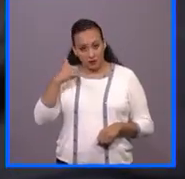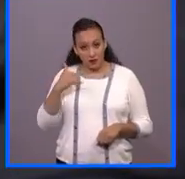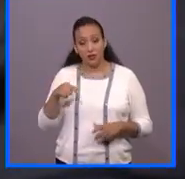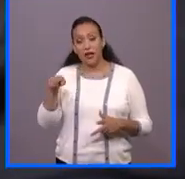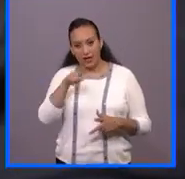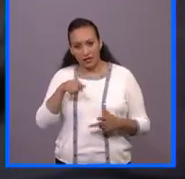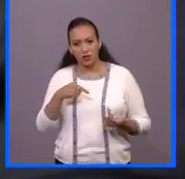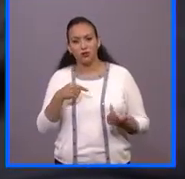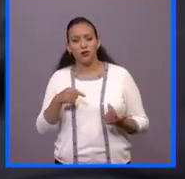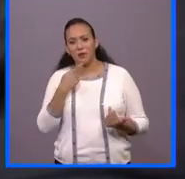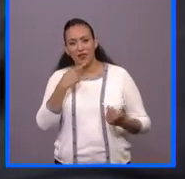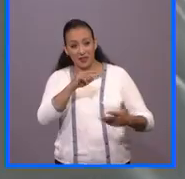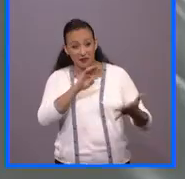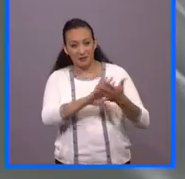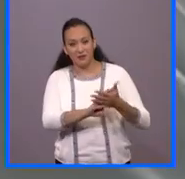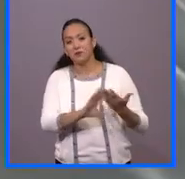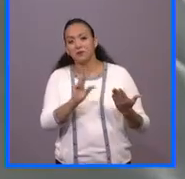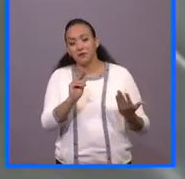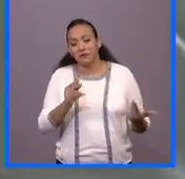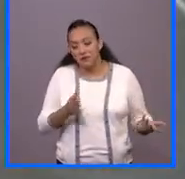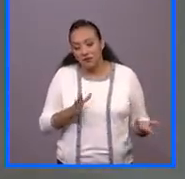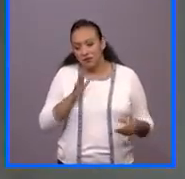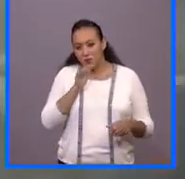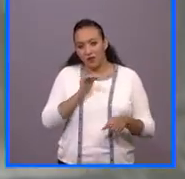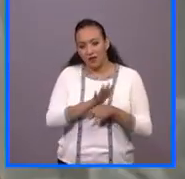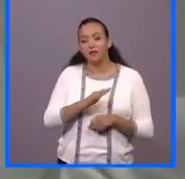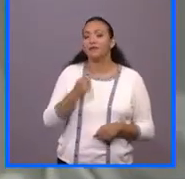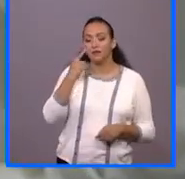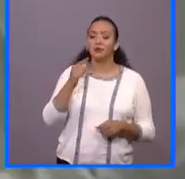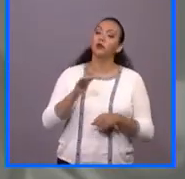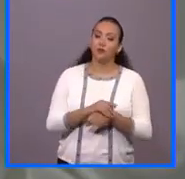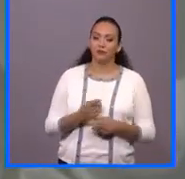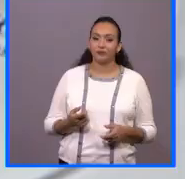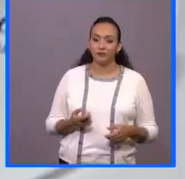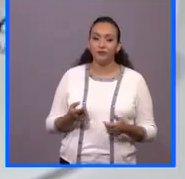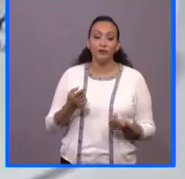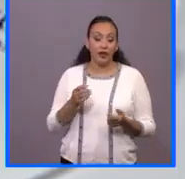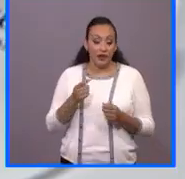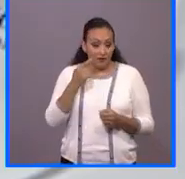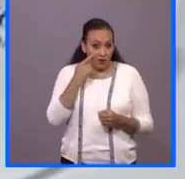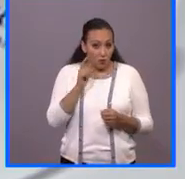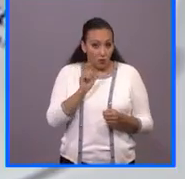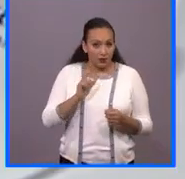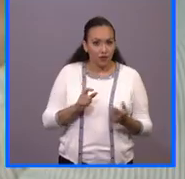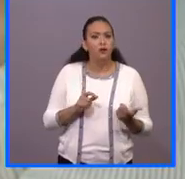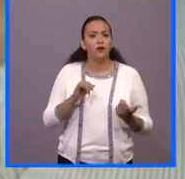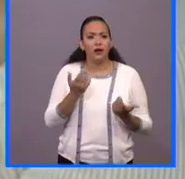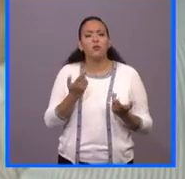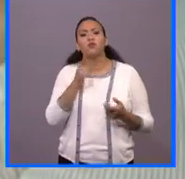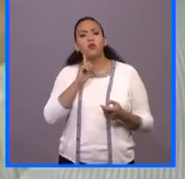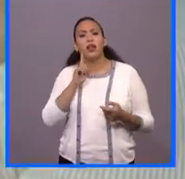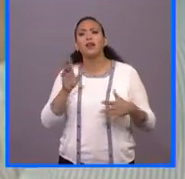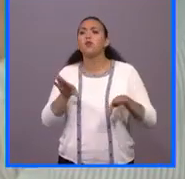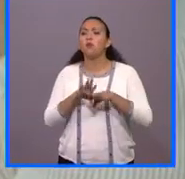no es la mejor forma de combatirla. Una reforma estructural en el sistema de salud, dijeron, es clave para eliminarla y